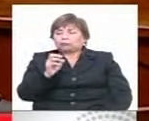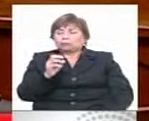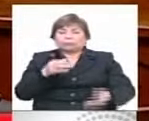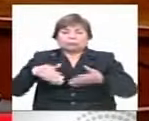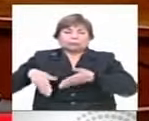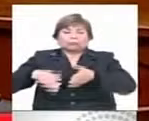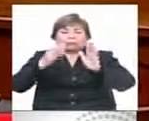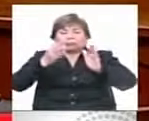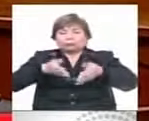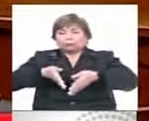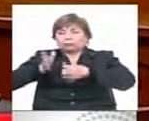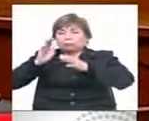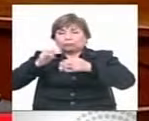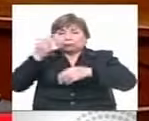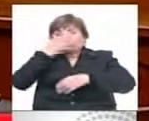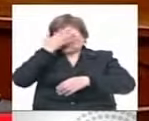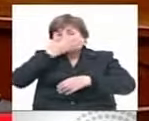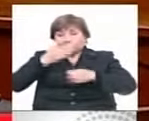veredas. Y